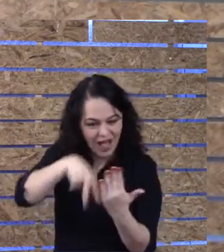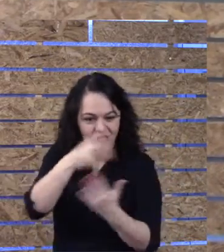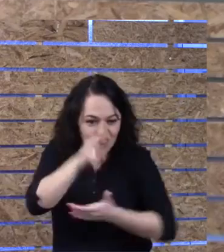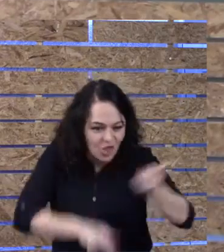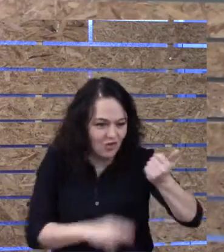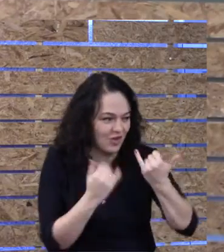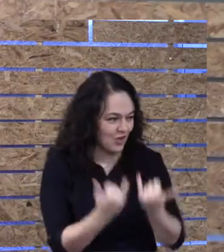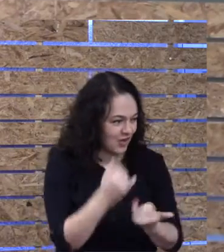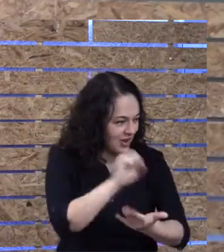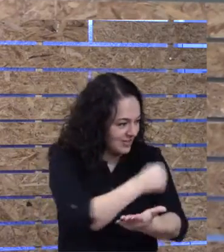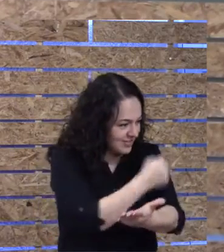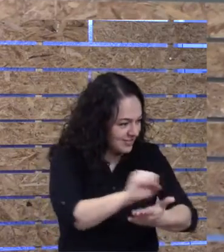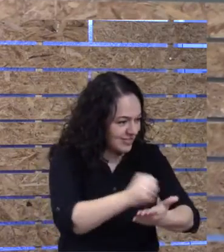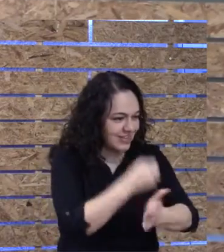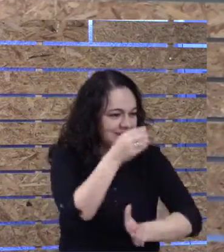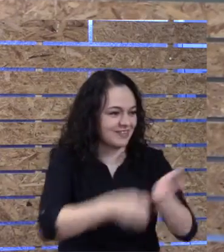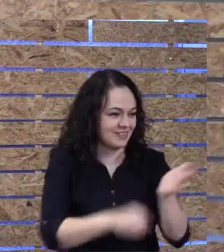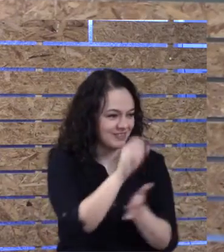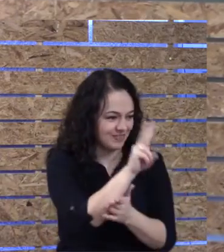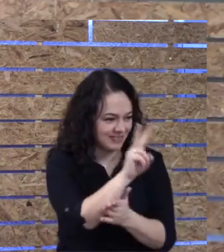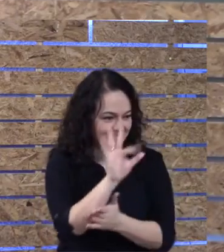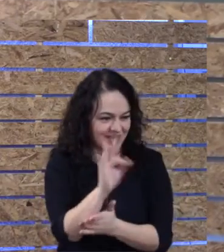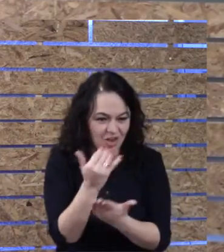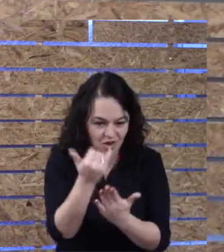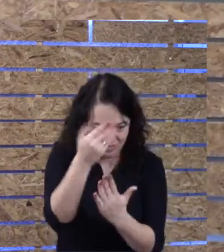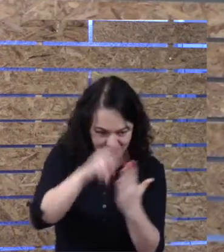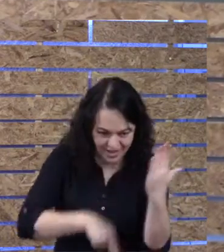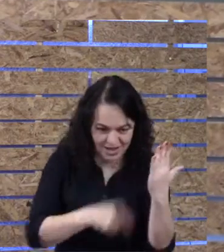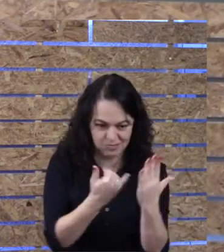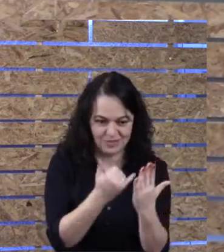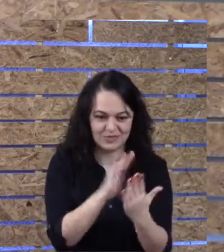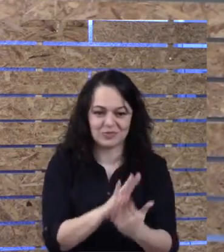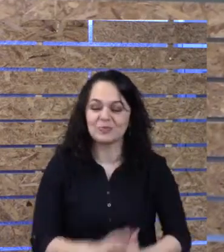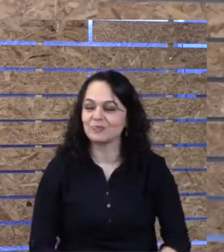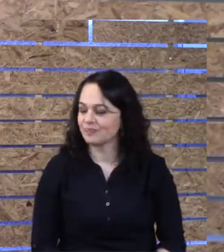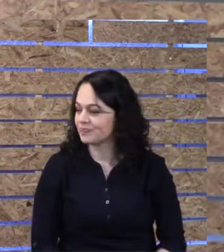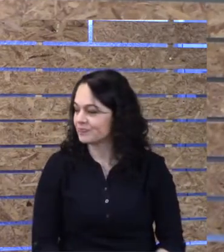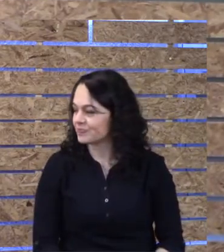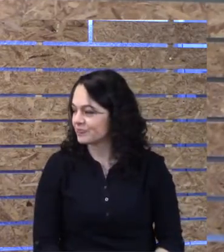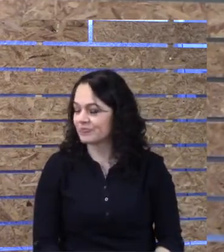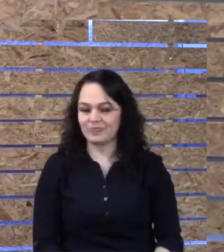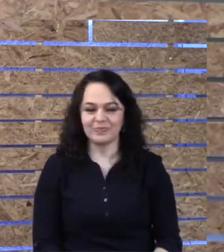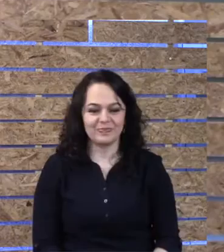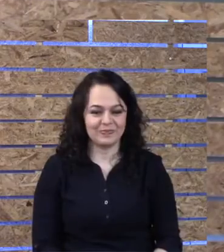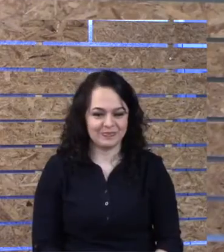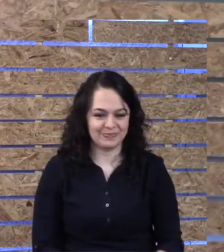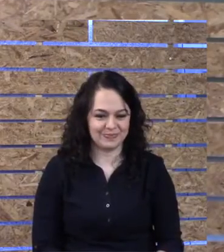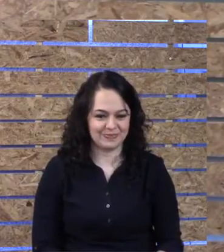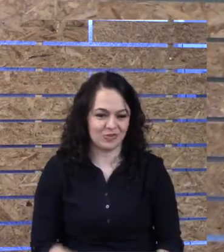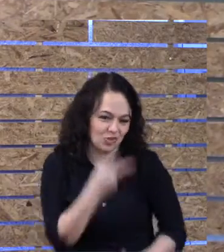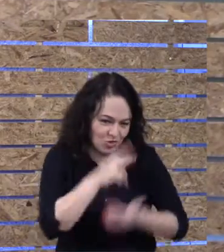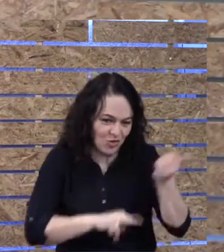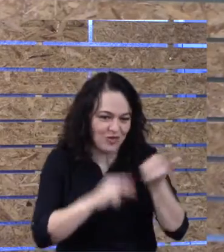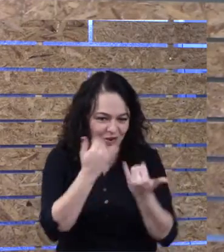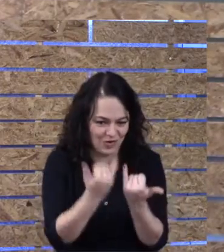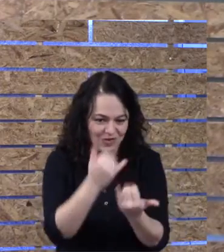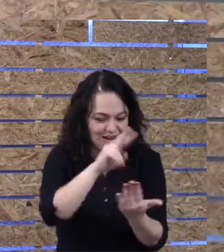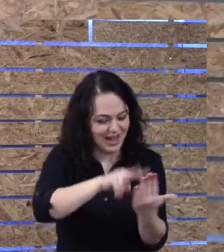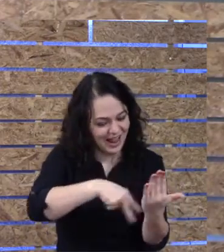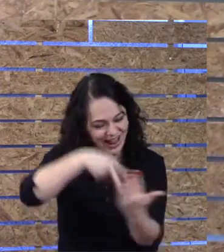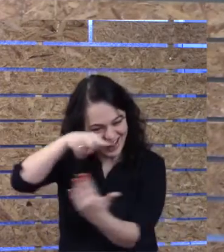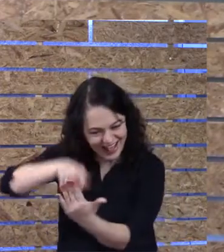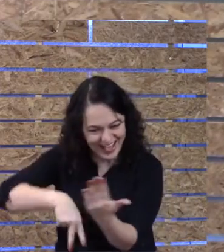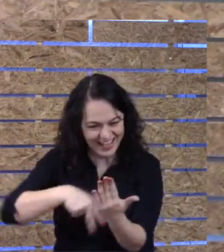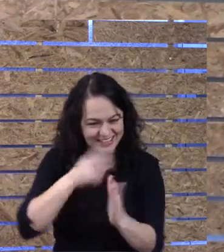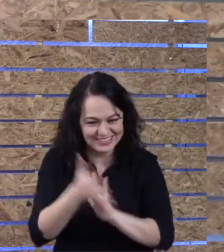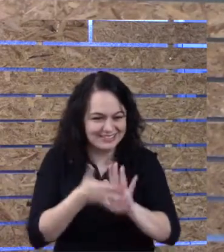clásica de esas ediciones o versiones de la Biblia, y lo vamos a leer después en la Nueva Versión Internacional,